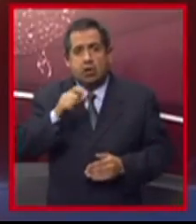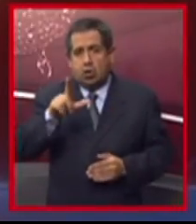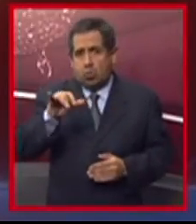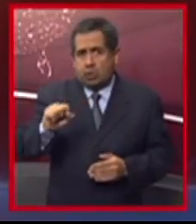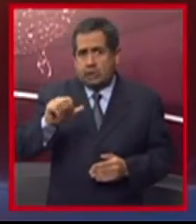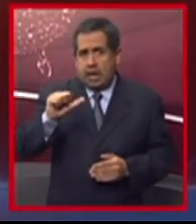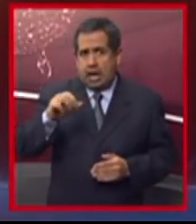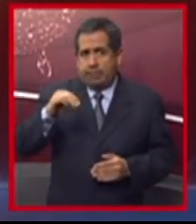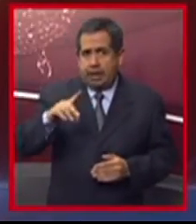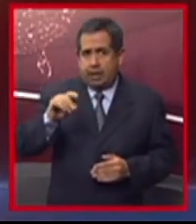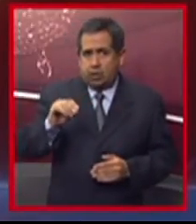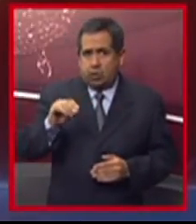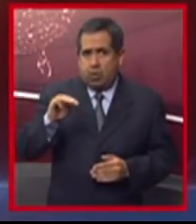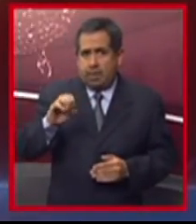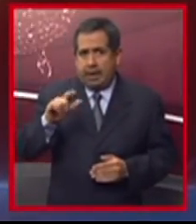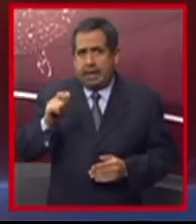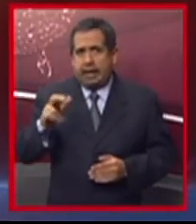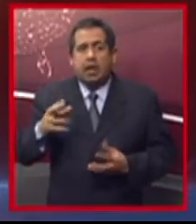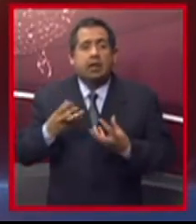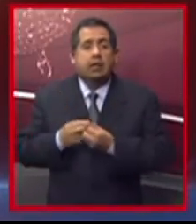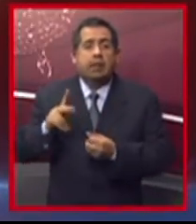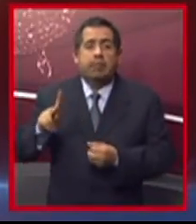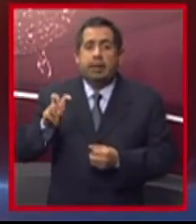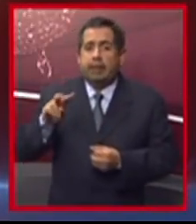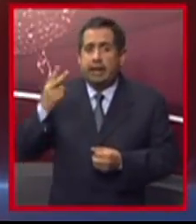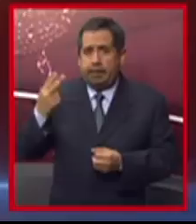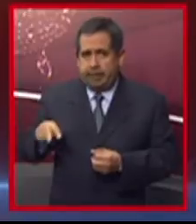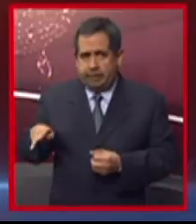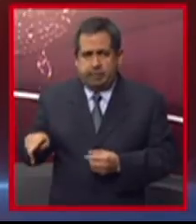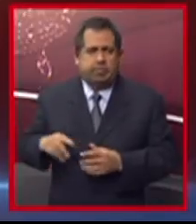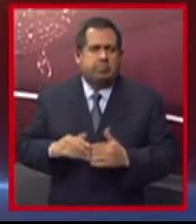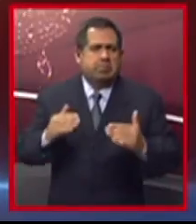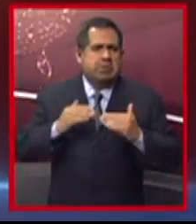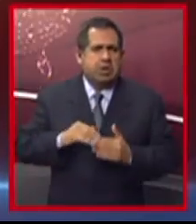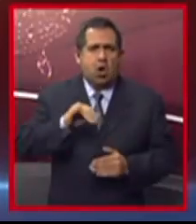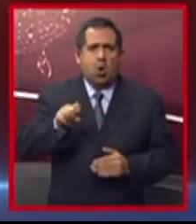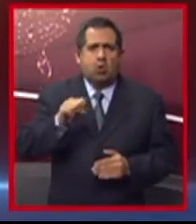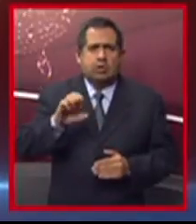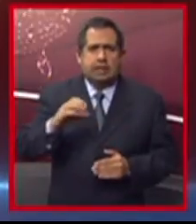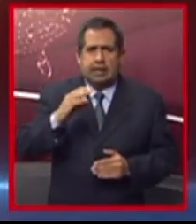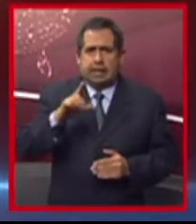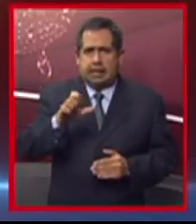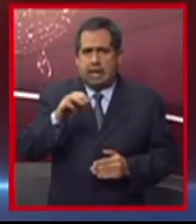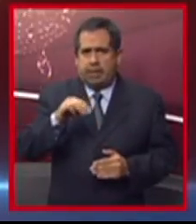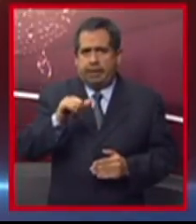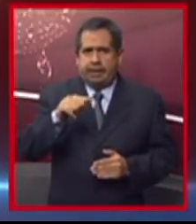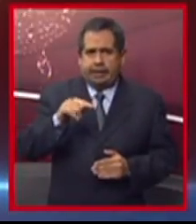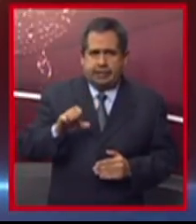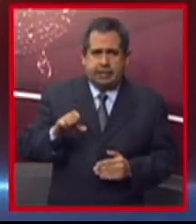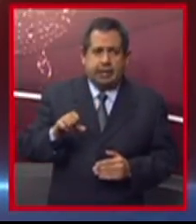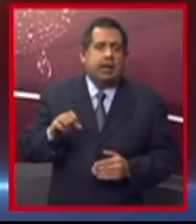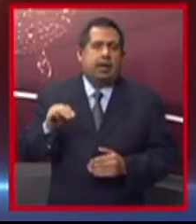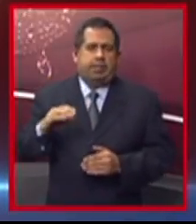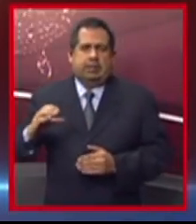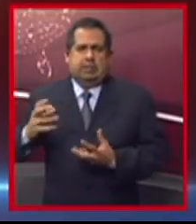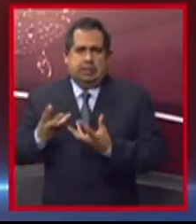Armando Melgar Bravo del Partido Verde, José Clemente Castañeda Hofflich, diputado del Movimiento